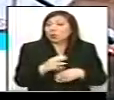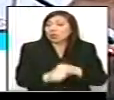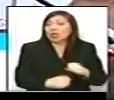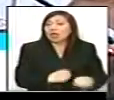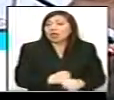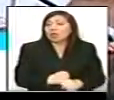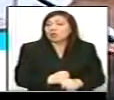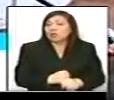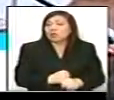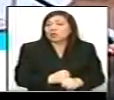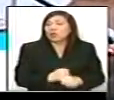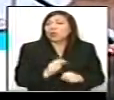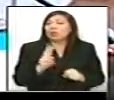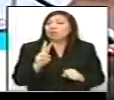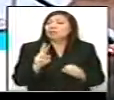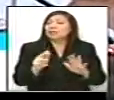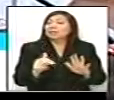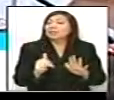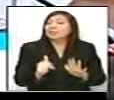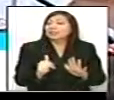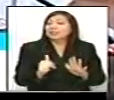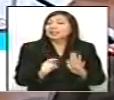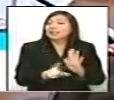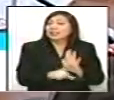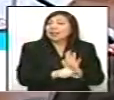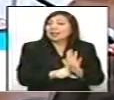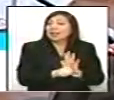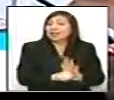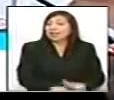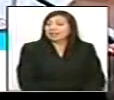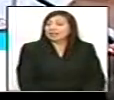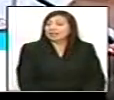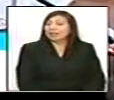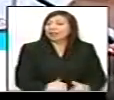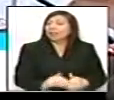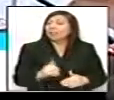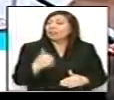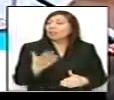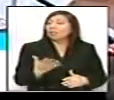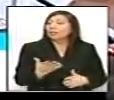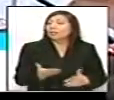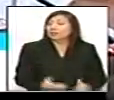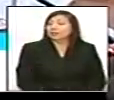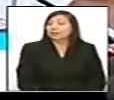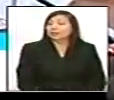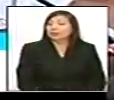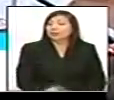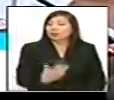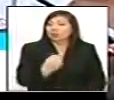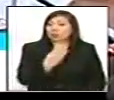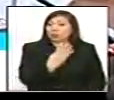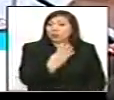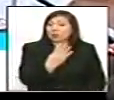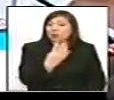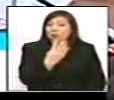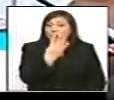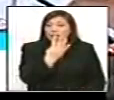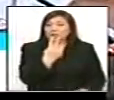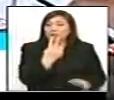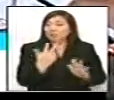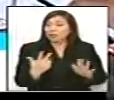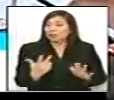año 2016 y la ley de derecho de preferencia es con posterioridad. Me explico, la ley 30428